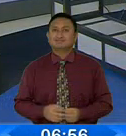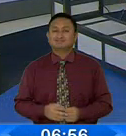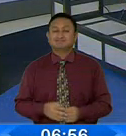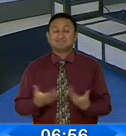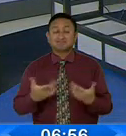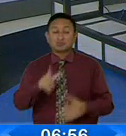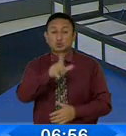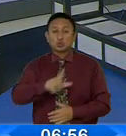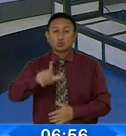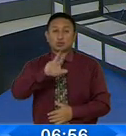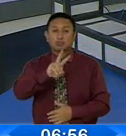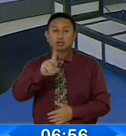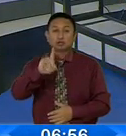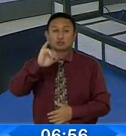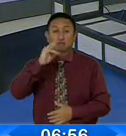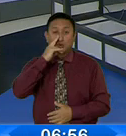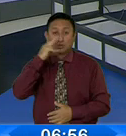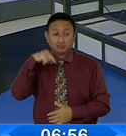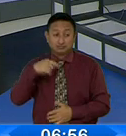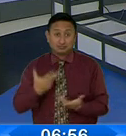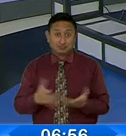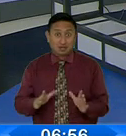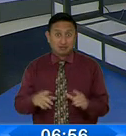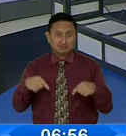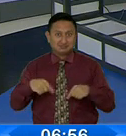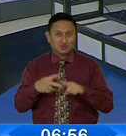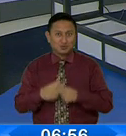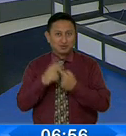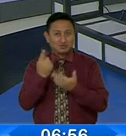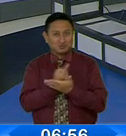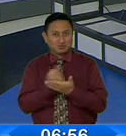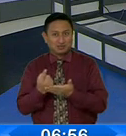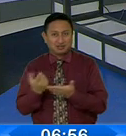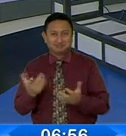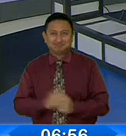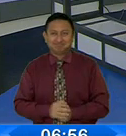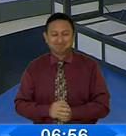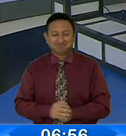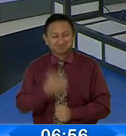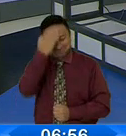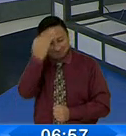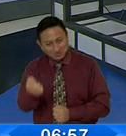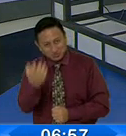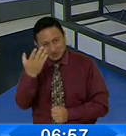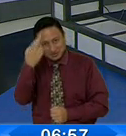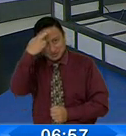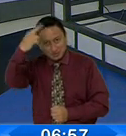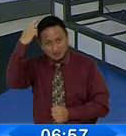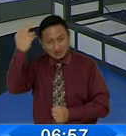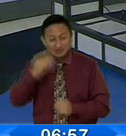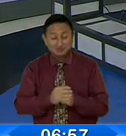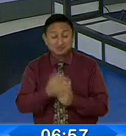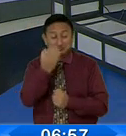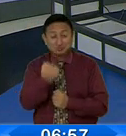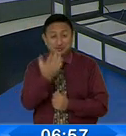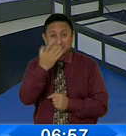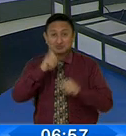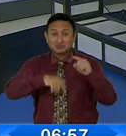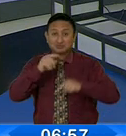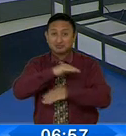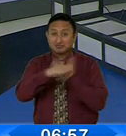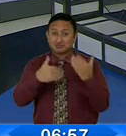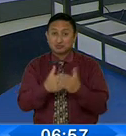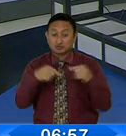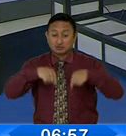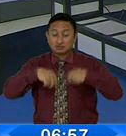día lunes 21 de junio y aquí estamos comenzando semana, Diana. ¿Cómo estás? Así es, buenos días, Roberto, buenos días a nuestros amigos televidentes que se